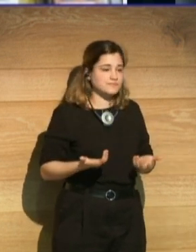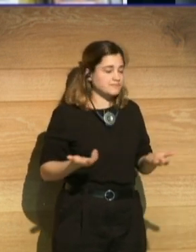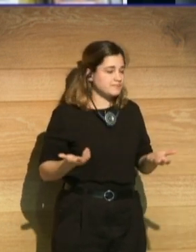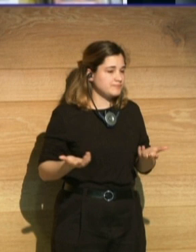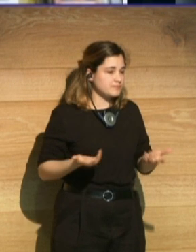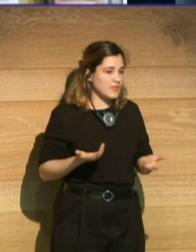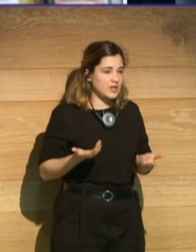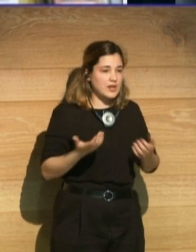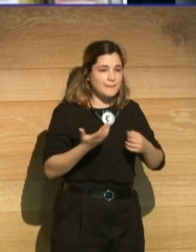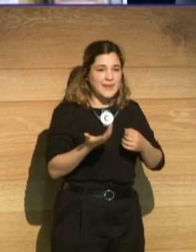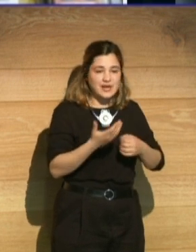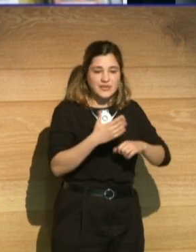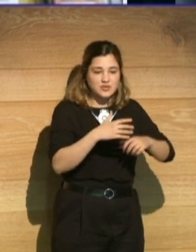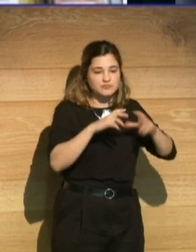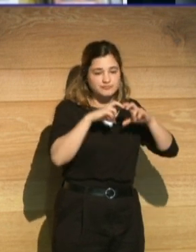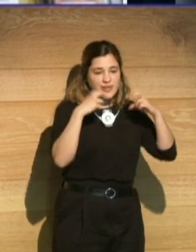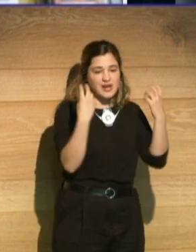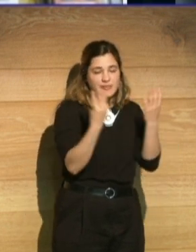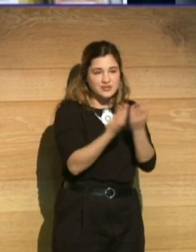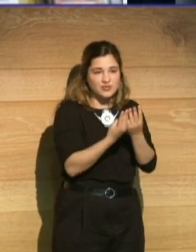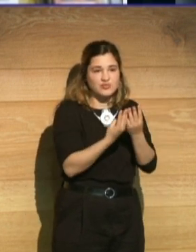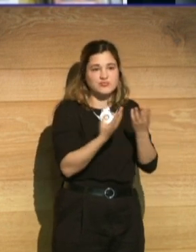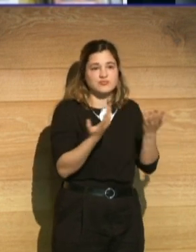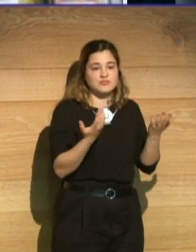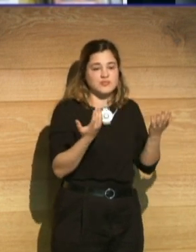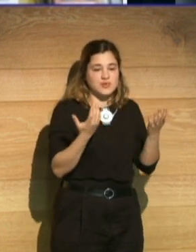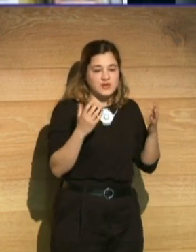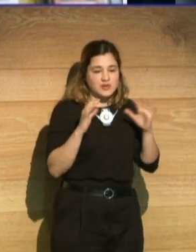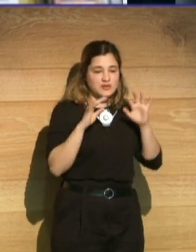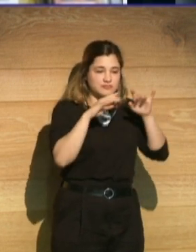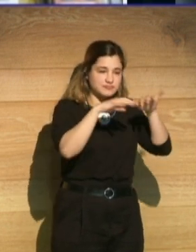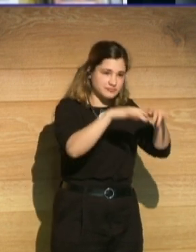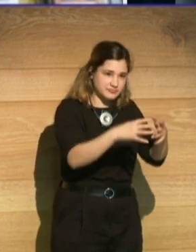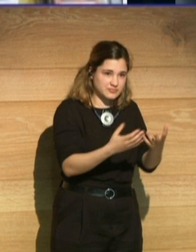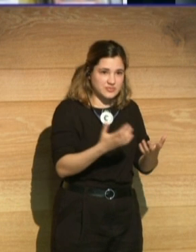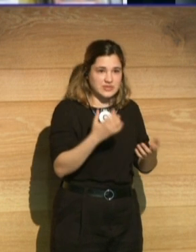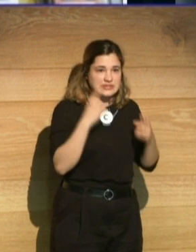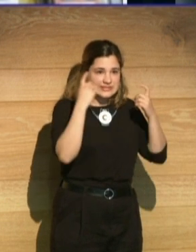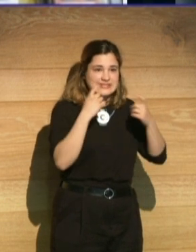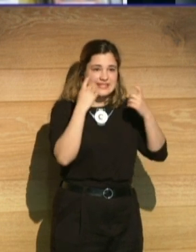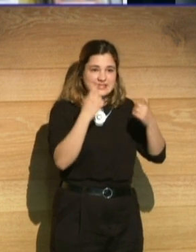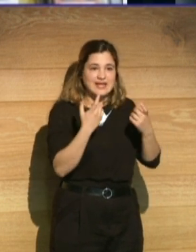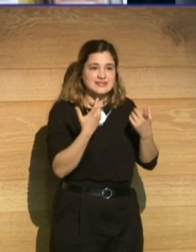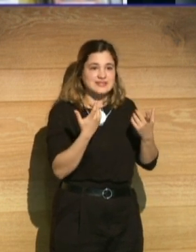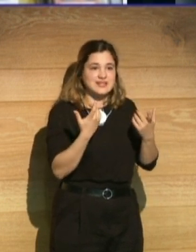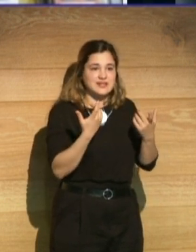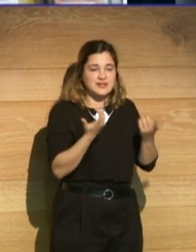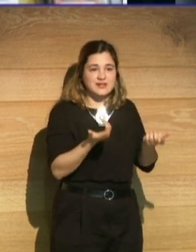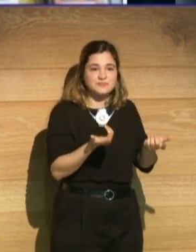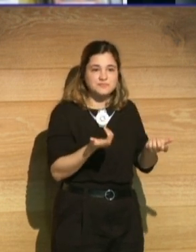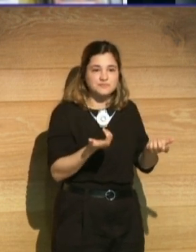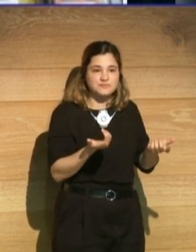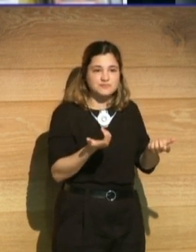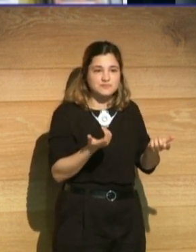al Parlamento en estado al Capitolio, efectivamente, y por lo tanto intentan consumirlas, a gastarlas de